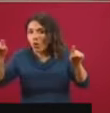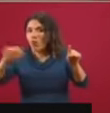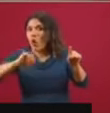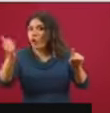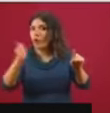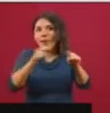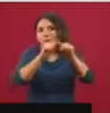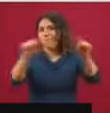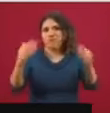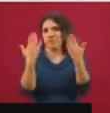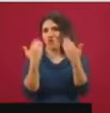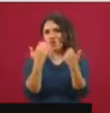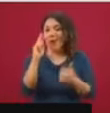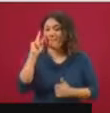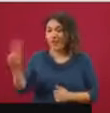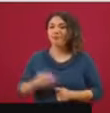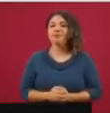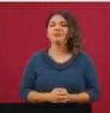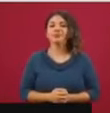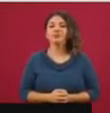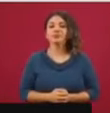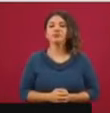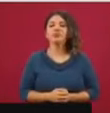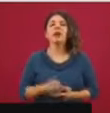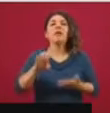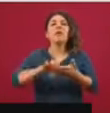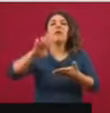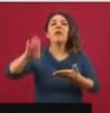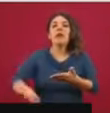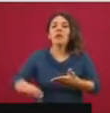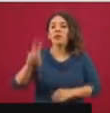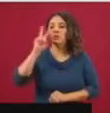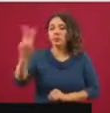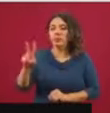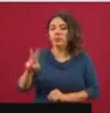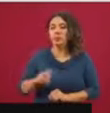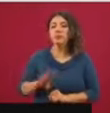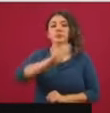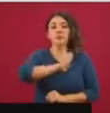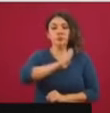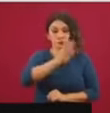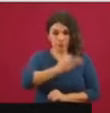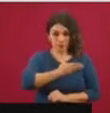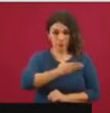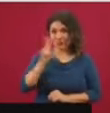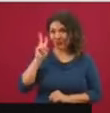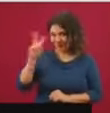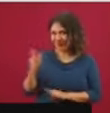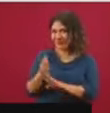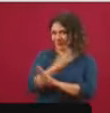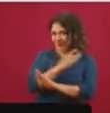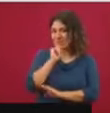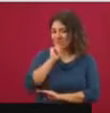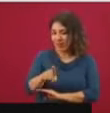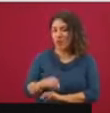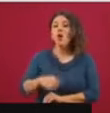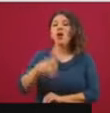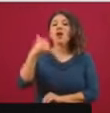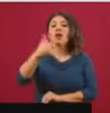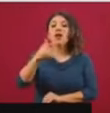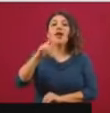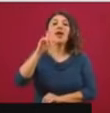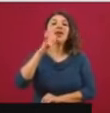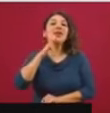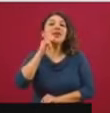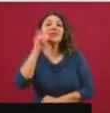plana y precisamente vamos a tomar como referencia la curva de españa a la que ya hice referencia o la curva de italia